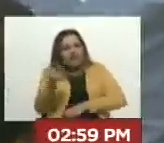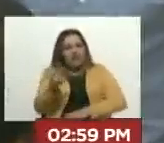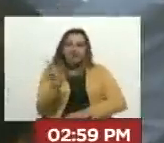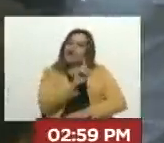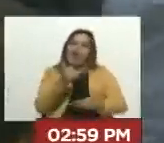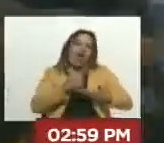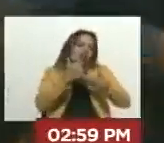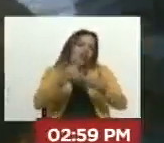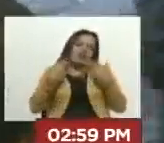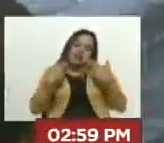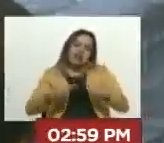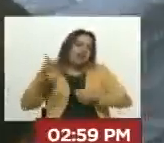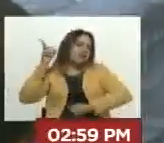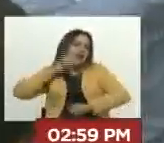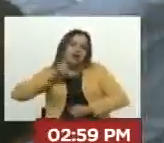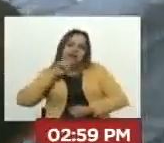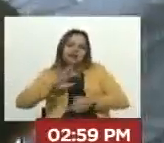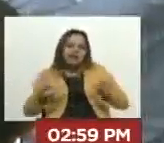humanitaria.